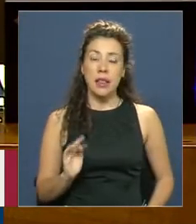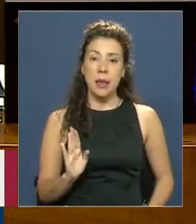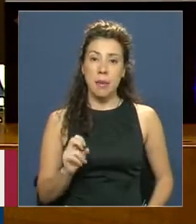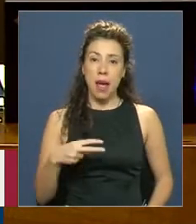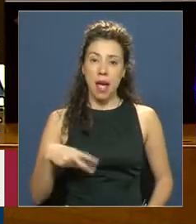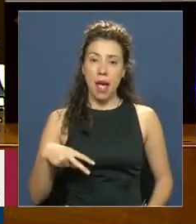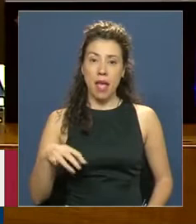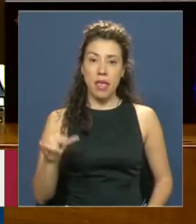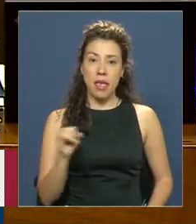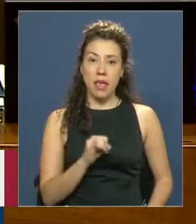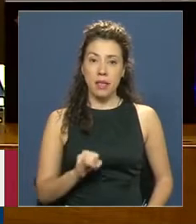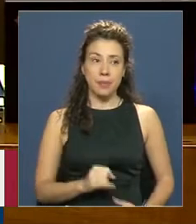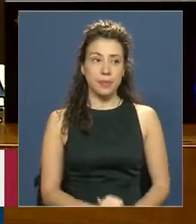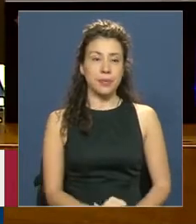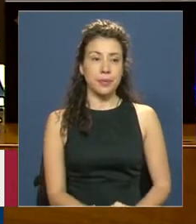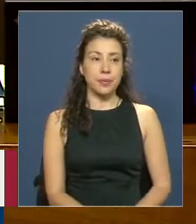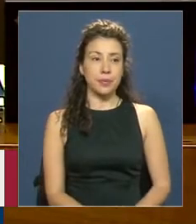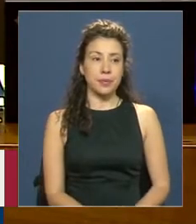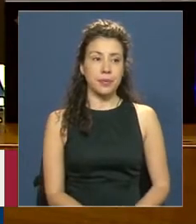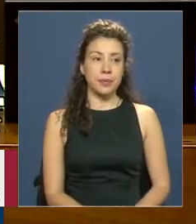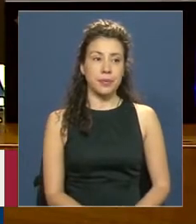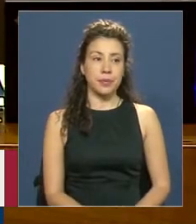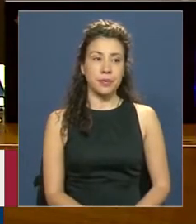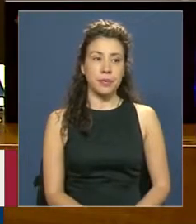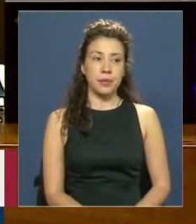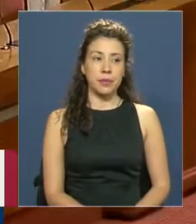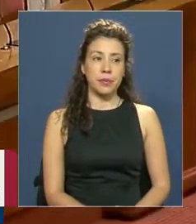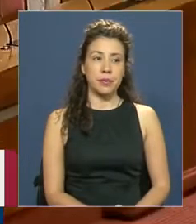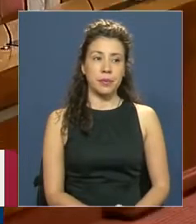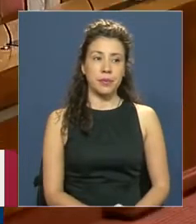Diputado Rosas, ¿por qué está contento de ser?